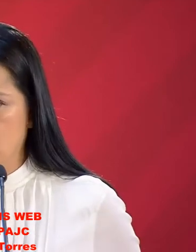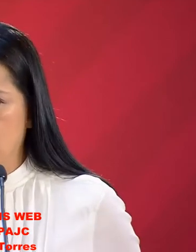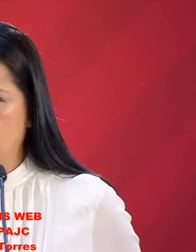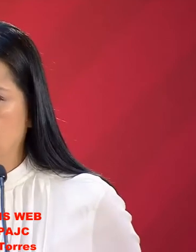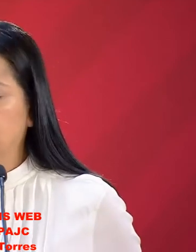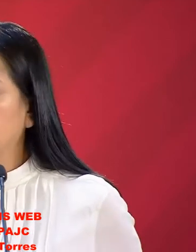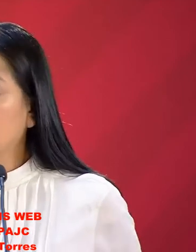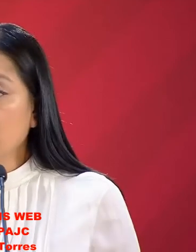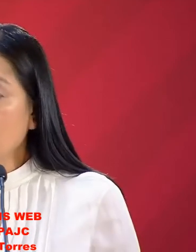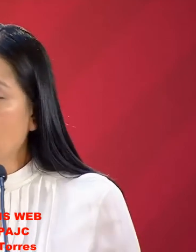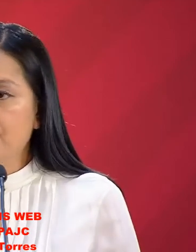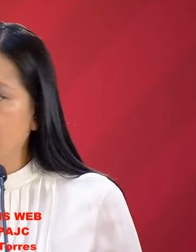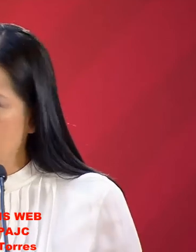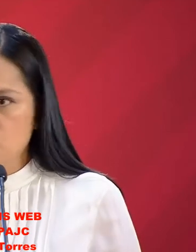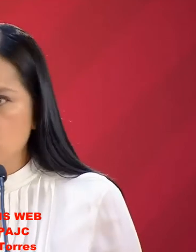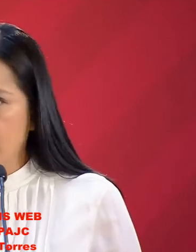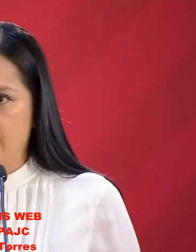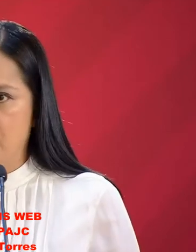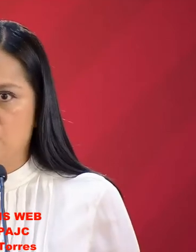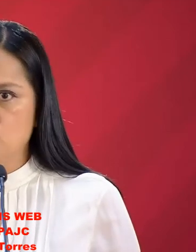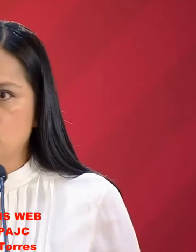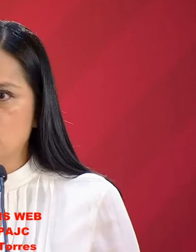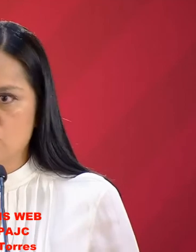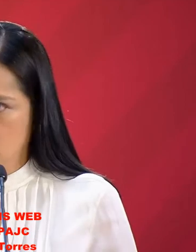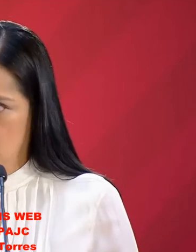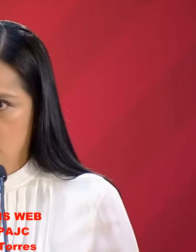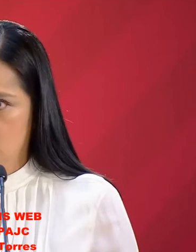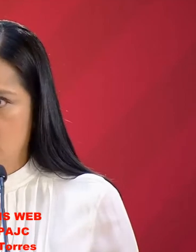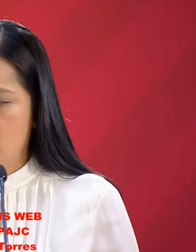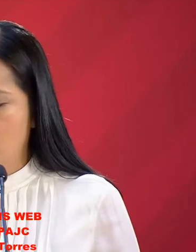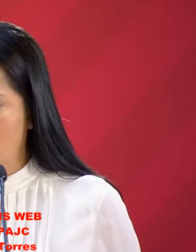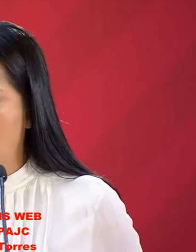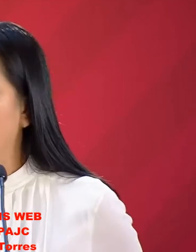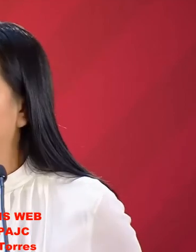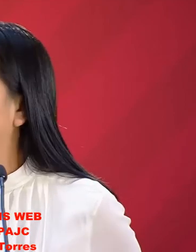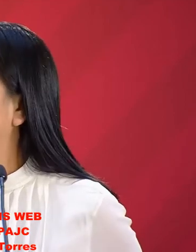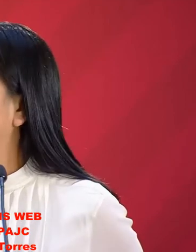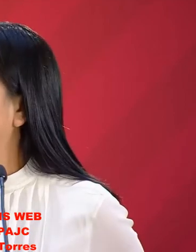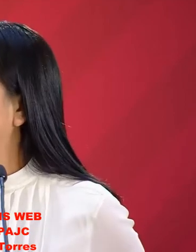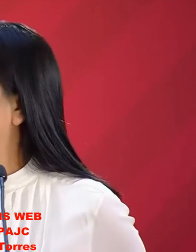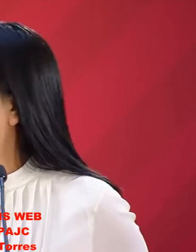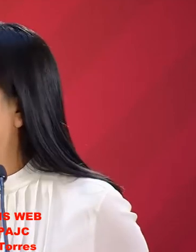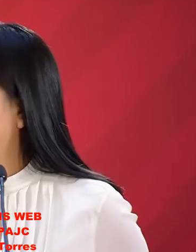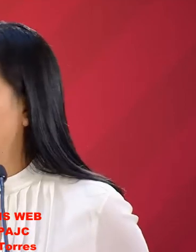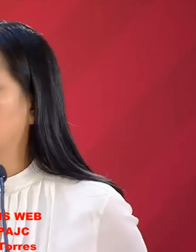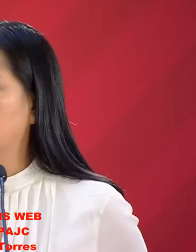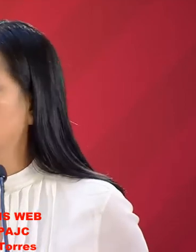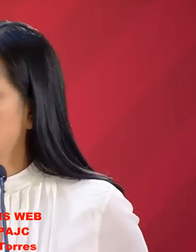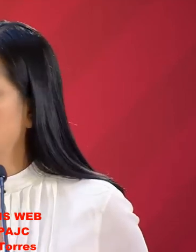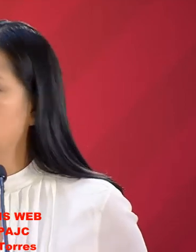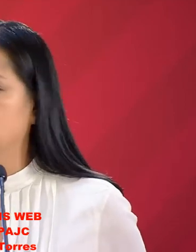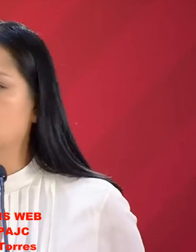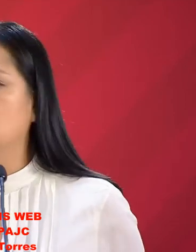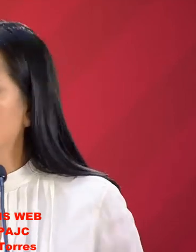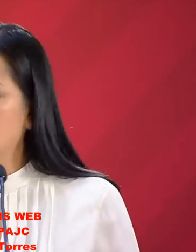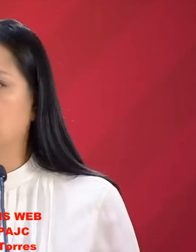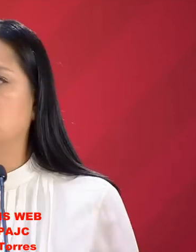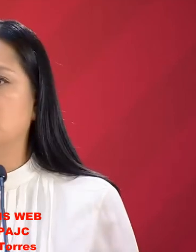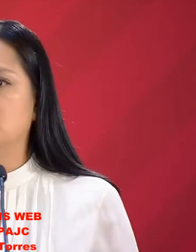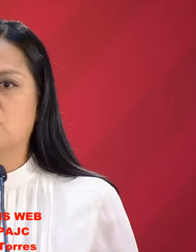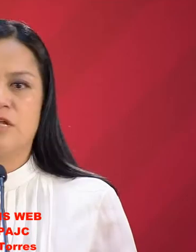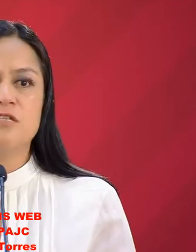estados. Eso es lo que para nosotros era equivocado. Nosotros, insisto,